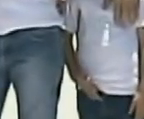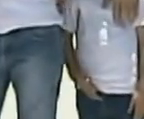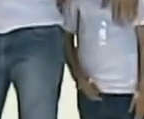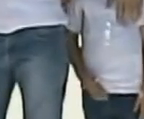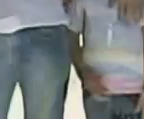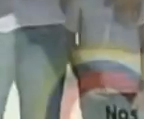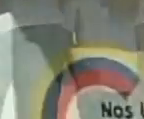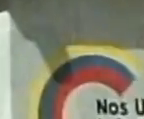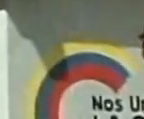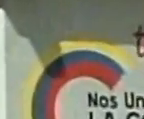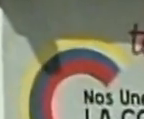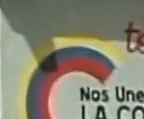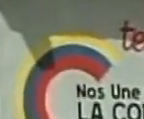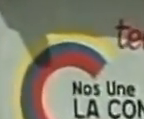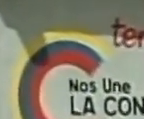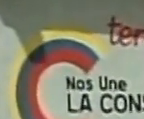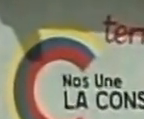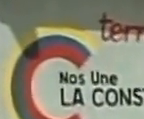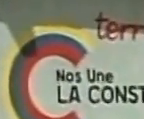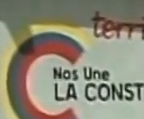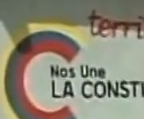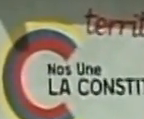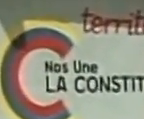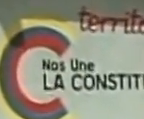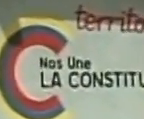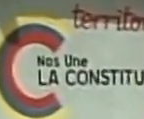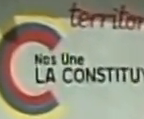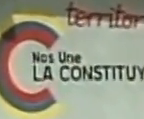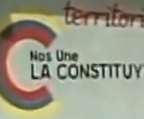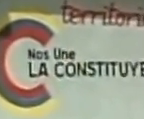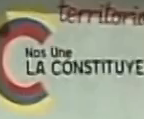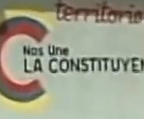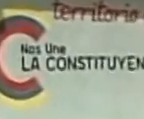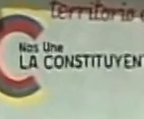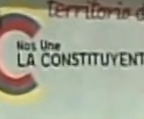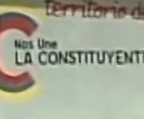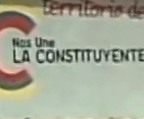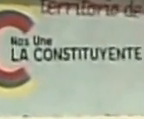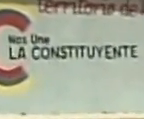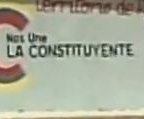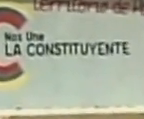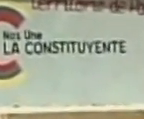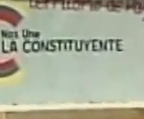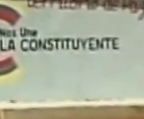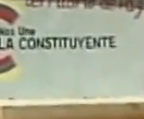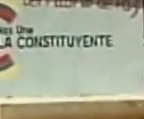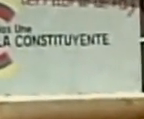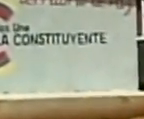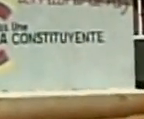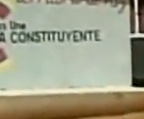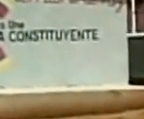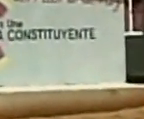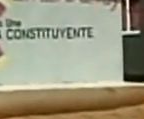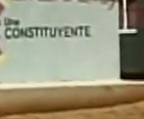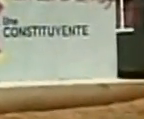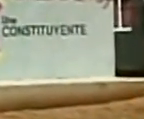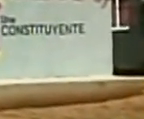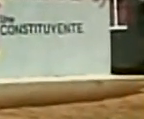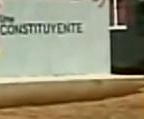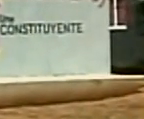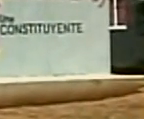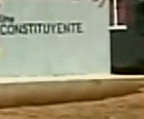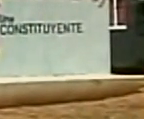a conocer el desarrollo urbanístico, Brisas de Milagro, se están construyendo, son